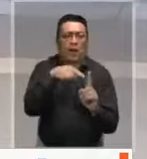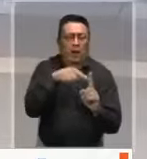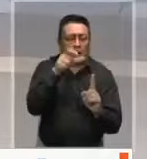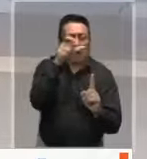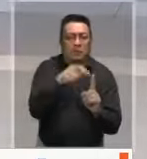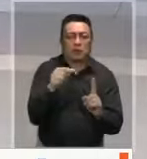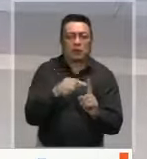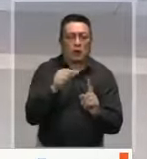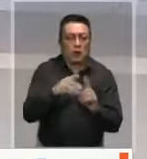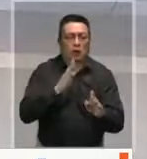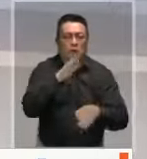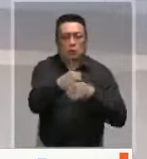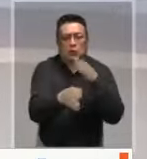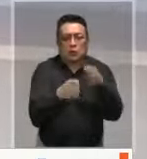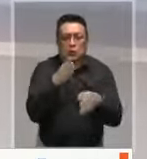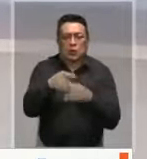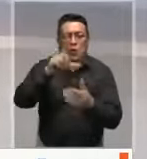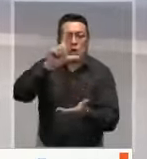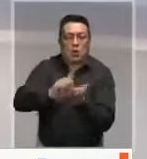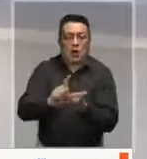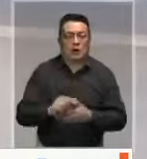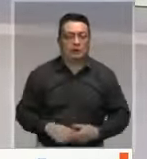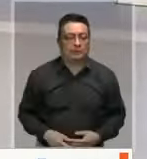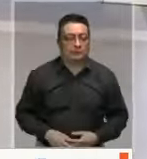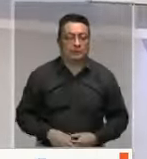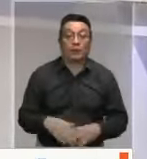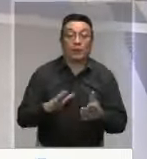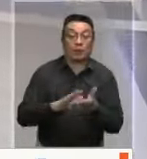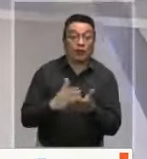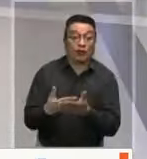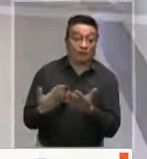varios que han llegado hasta ese lugar. ¿Cómo estás? Buenas noches.